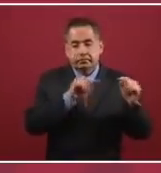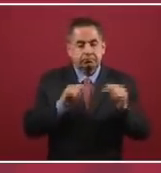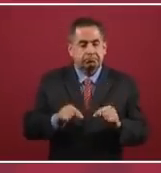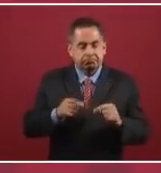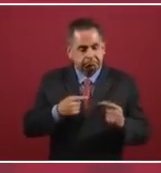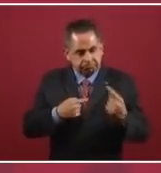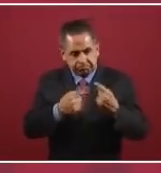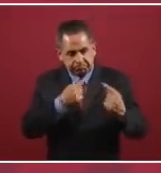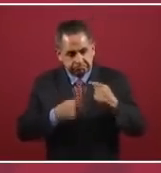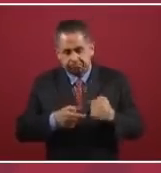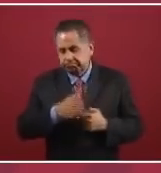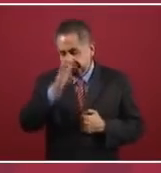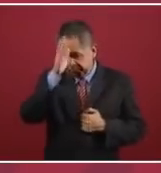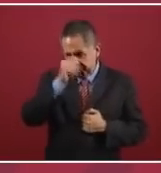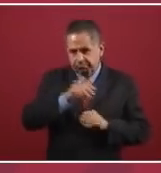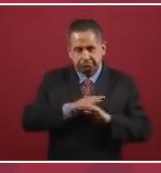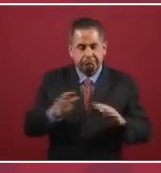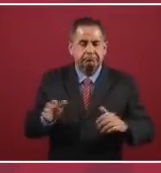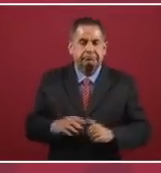acuerdos